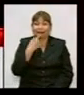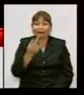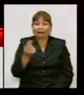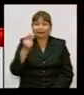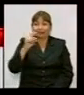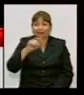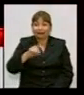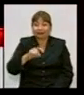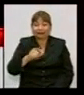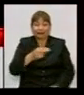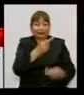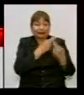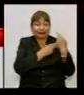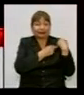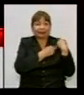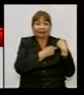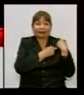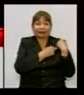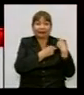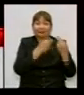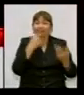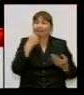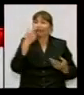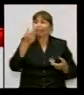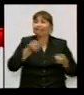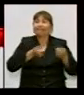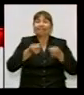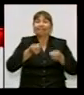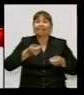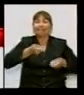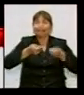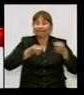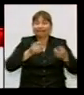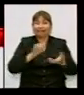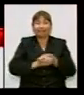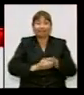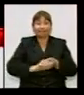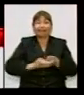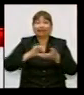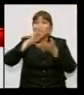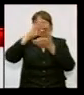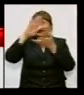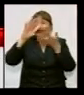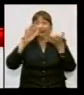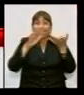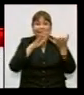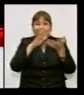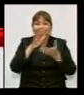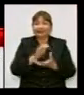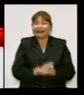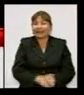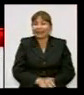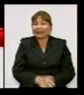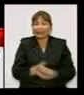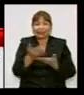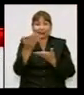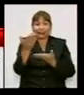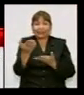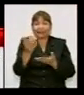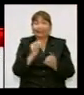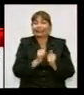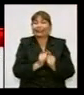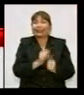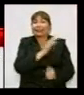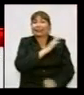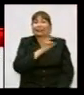el responsable en la Fuerza Aérea es el comando del control aeroespacial. Entonces, le voy a dejar con ustedes al